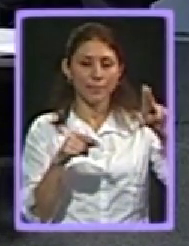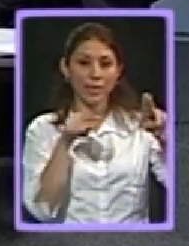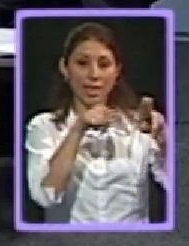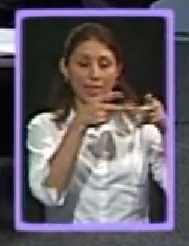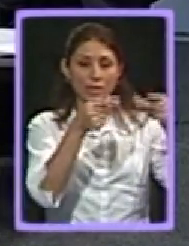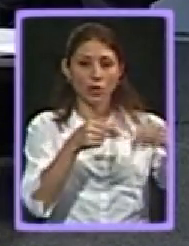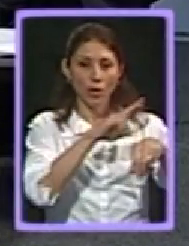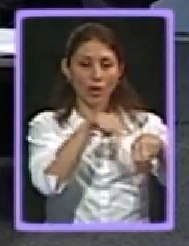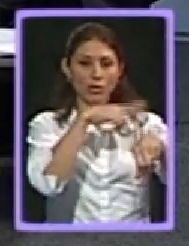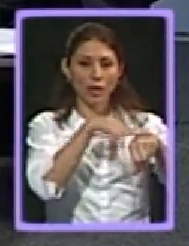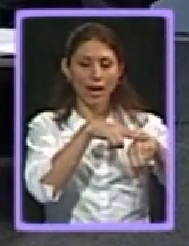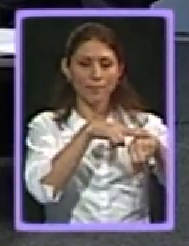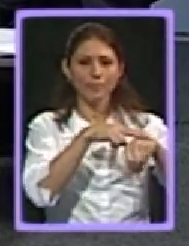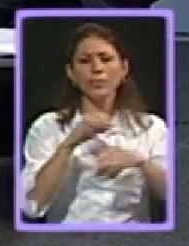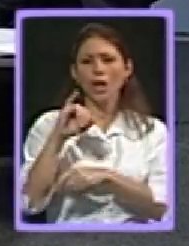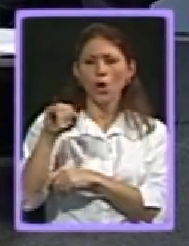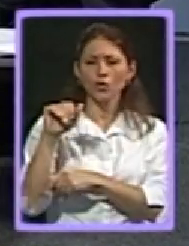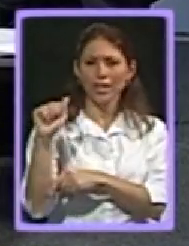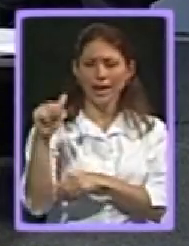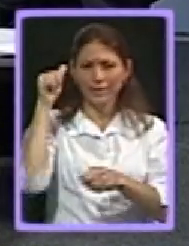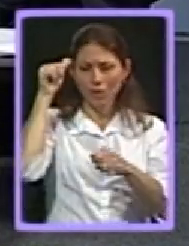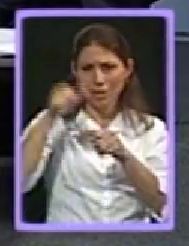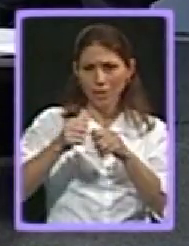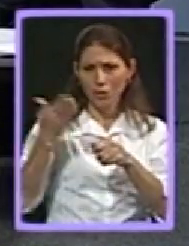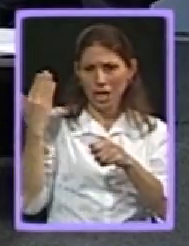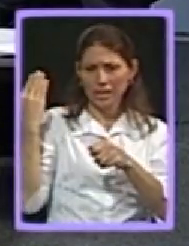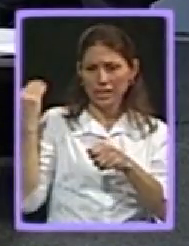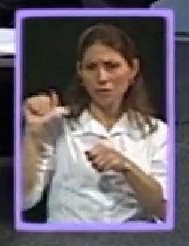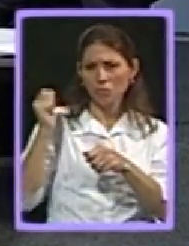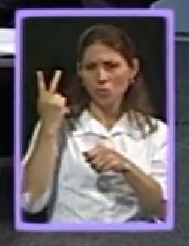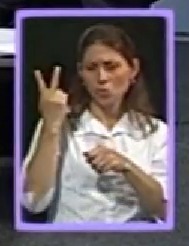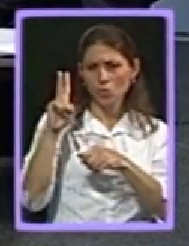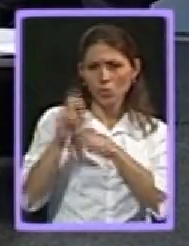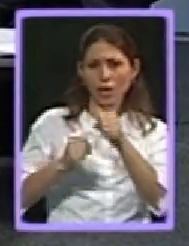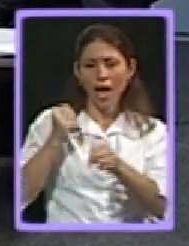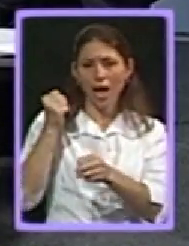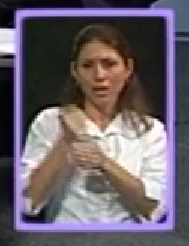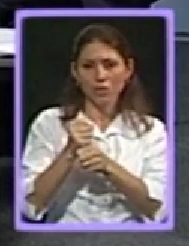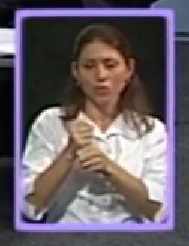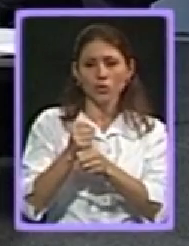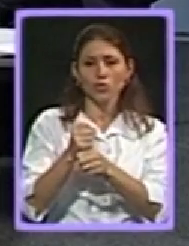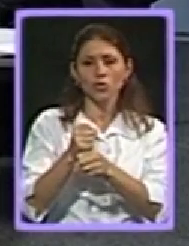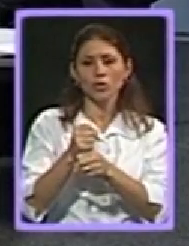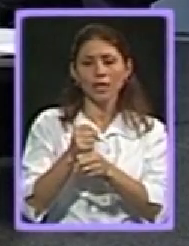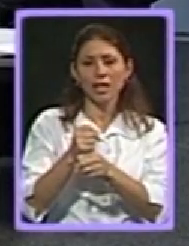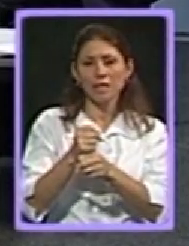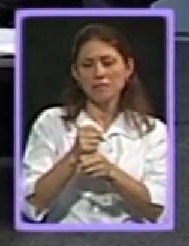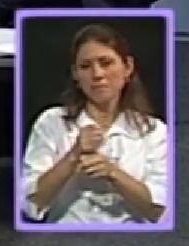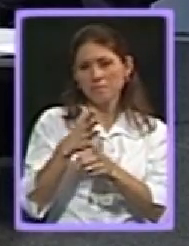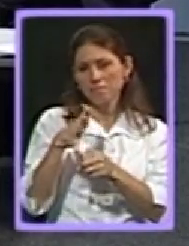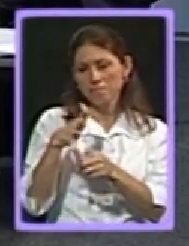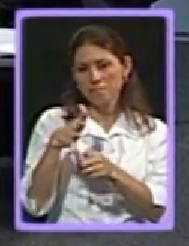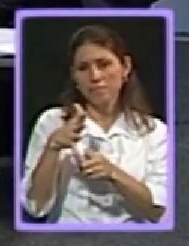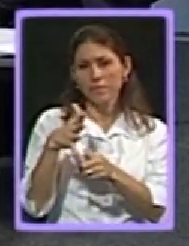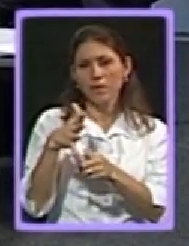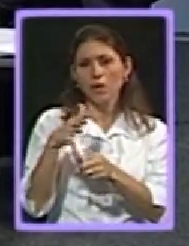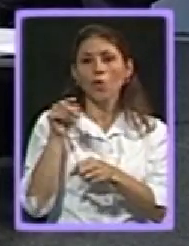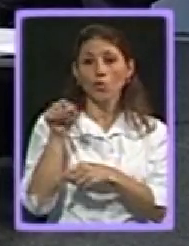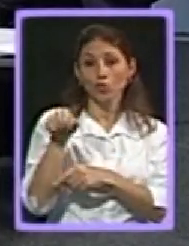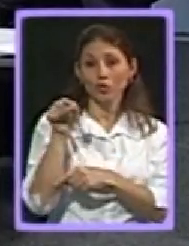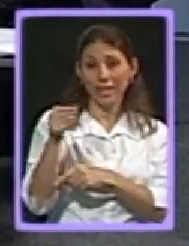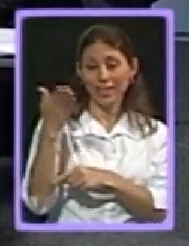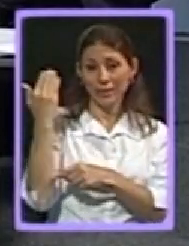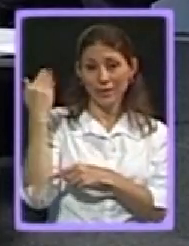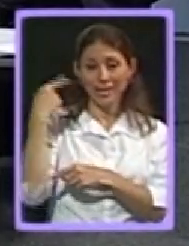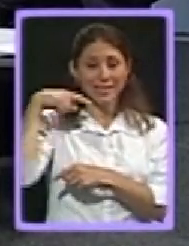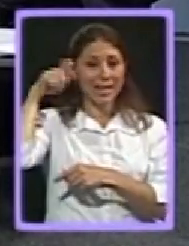don José Adrián, recordemos que hace unos 12 años años y meses más o menos, usted era el secretario